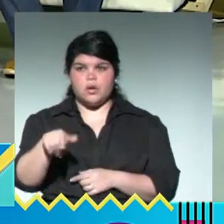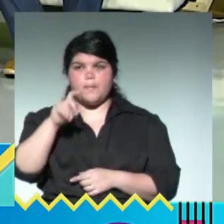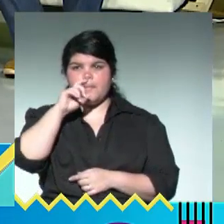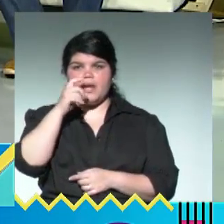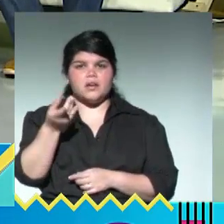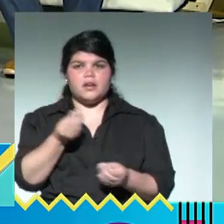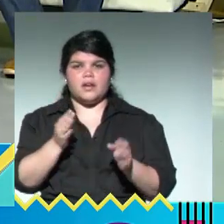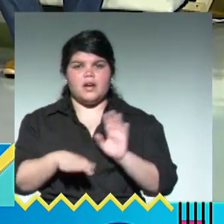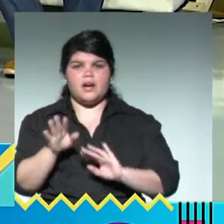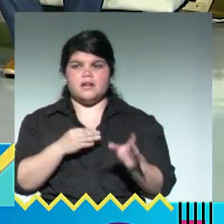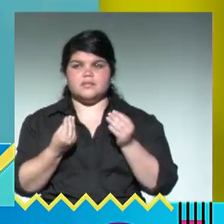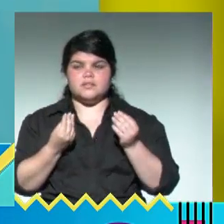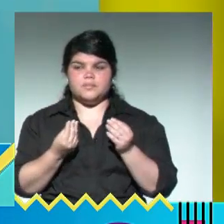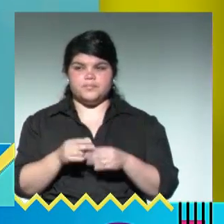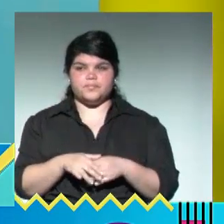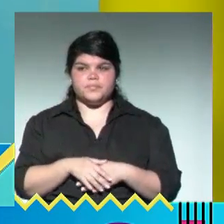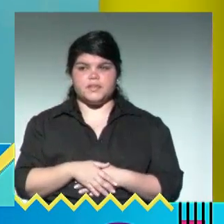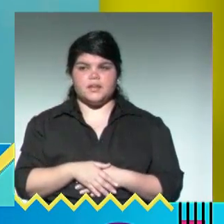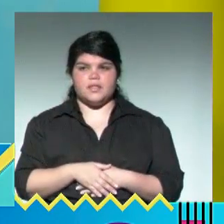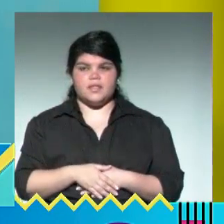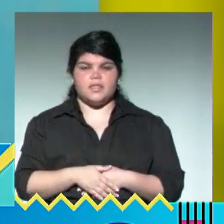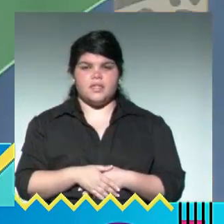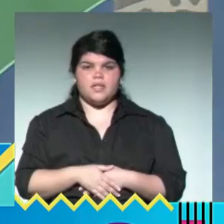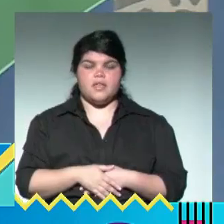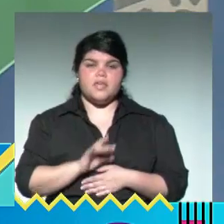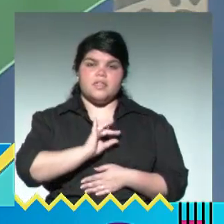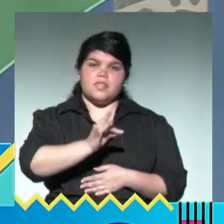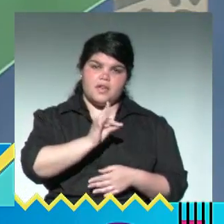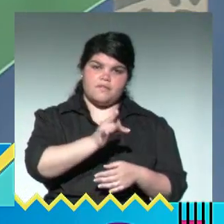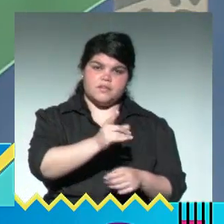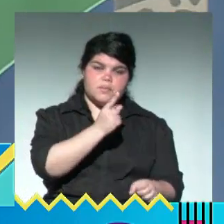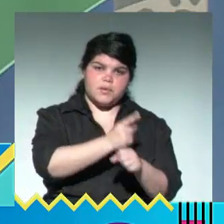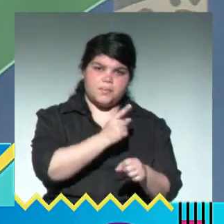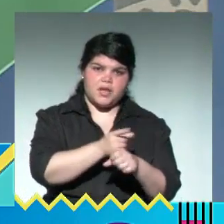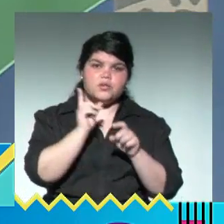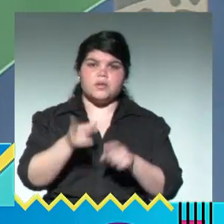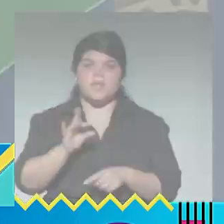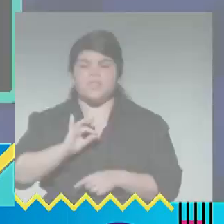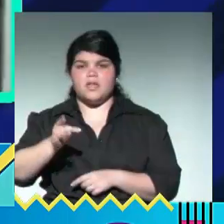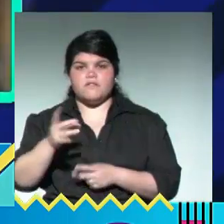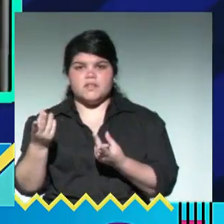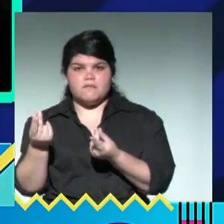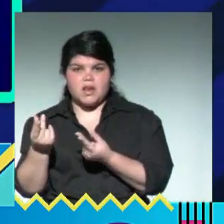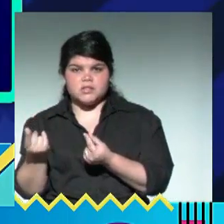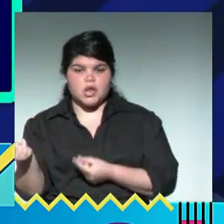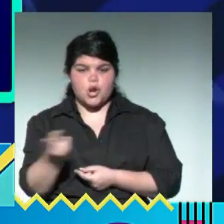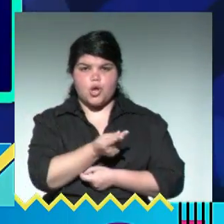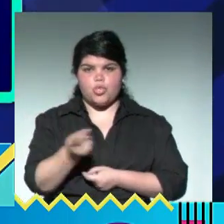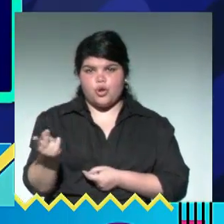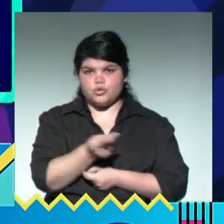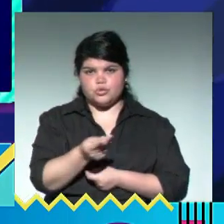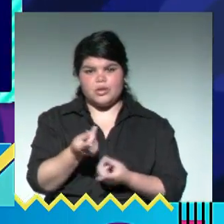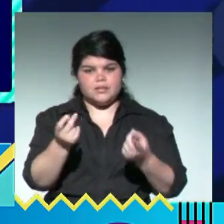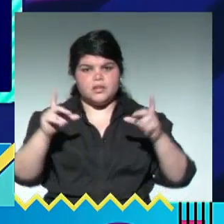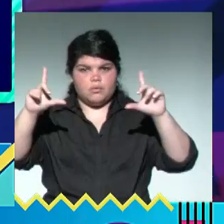es ir bajando no solo el déficit primario, sino el déficit financiero. Pues en algún momento íbamos a llegar a un estrangulamiento como el que llegamos,